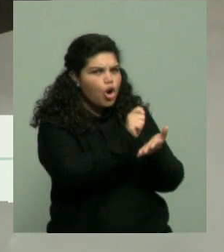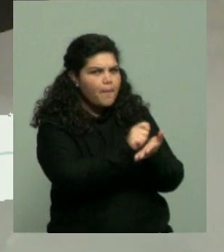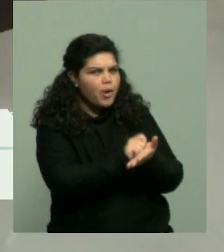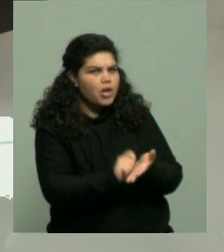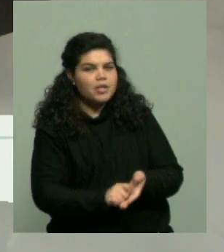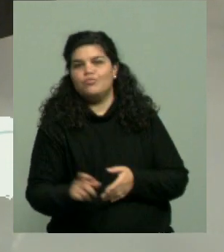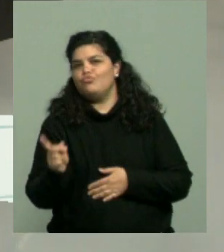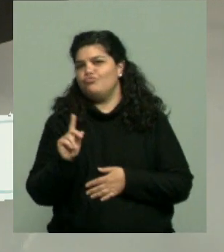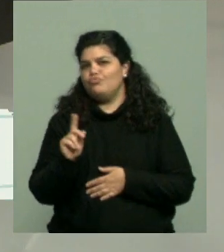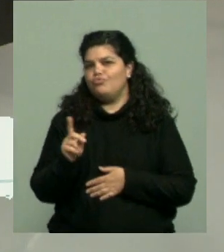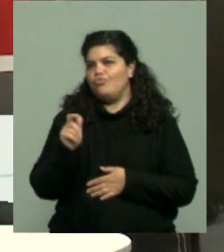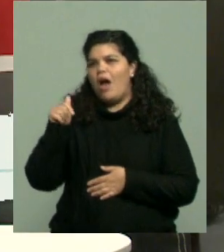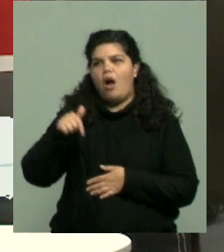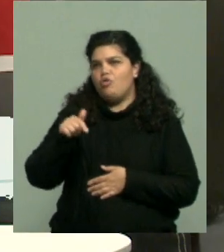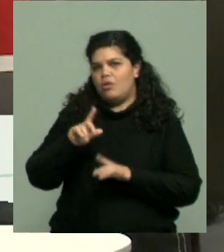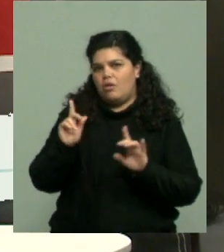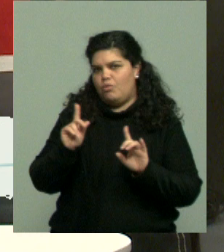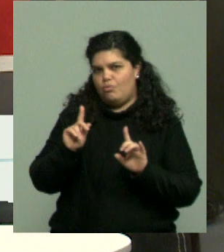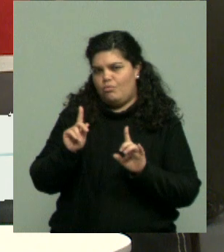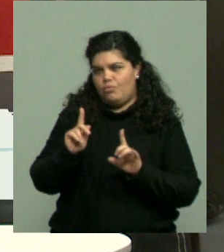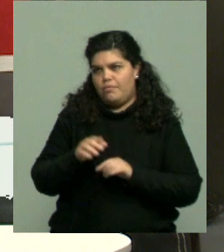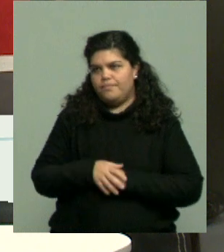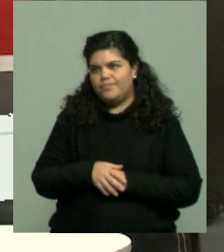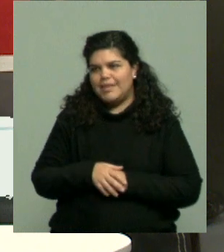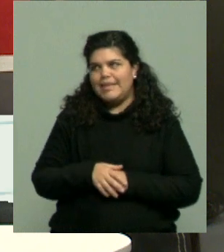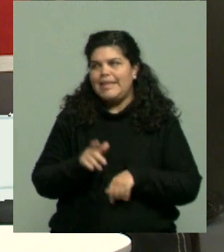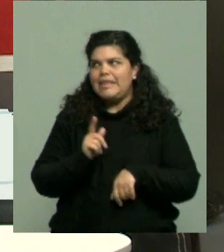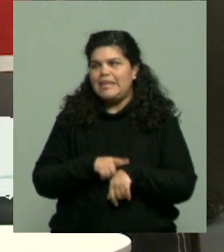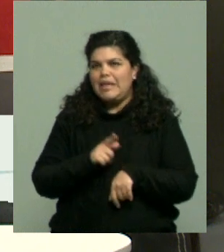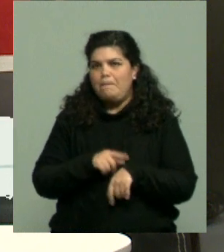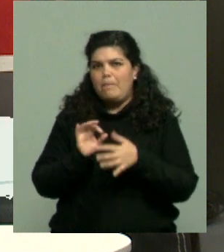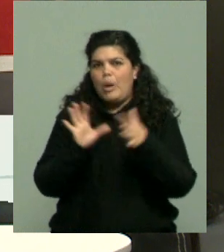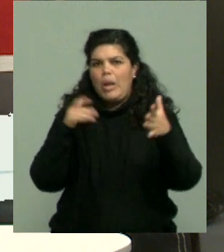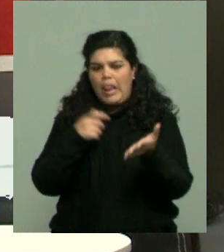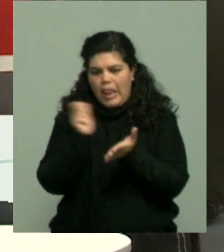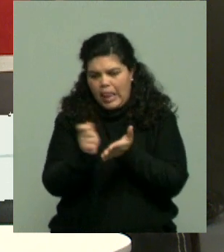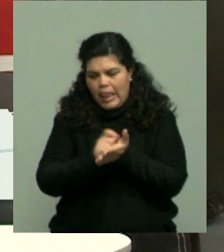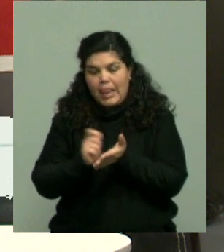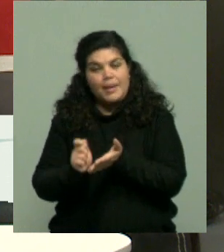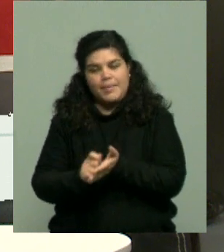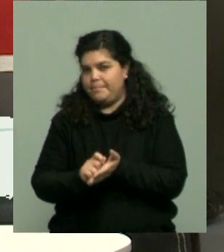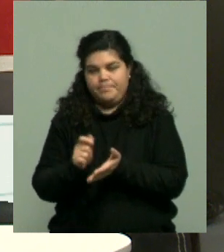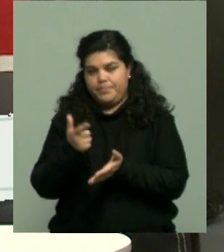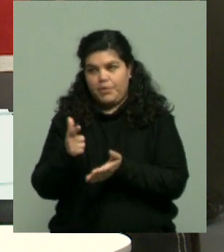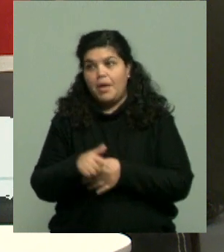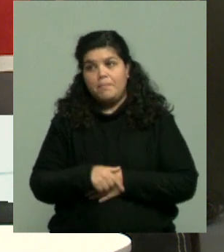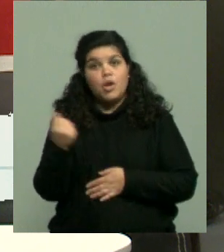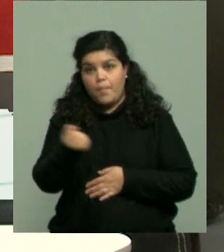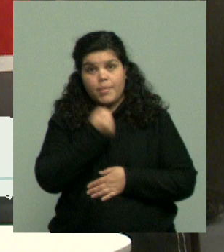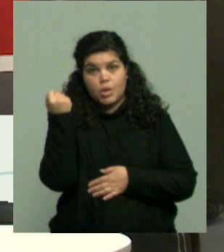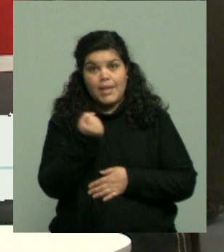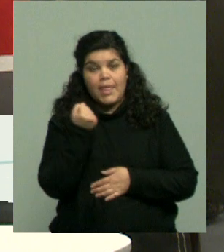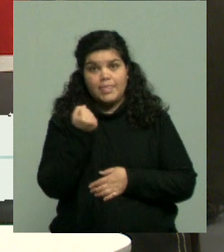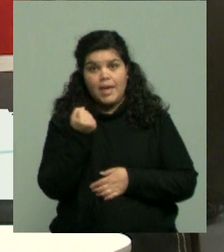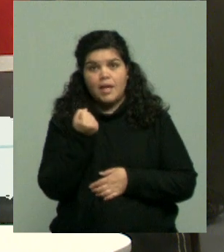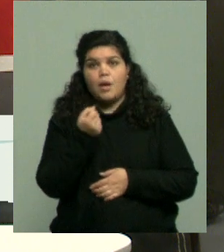Por ahora no, porque falta tiempo quizás. Pero bien. La idea es que componga a todo el mundo. Cada sería uno de hermoso. Los integrantes.